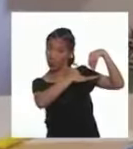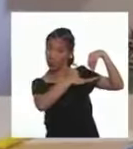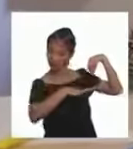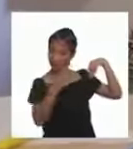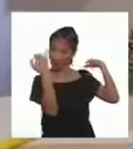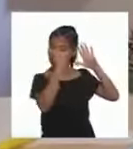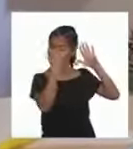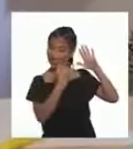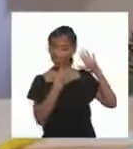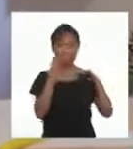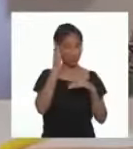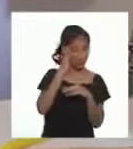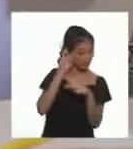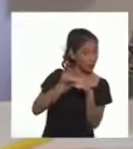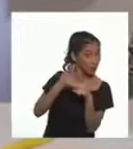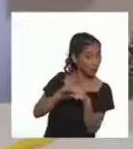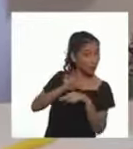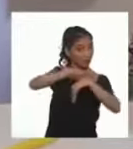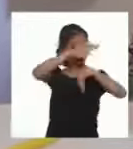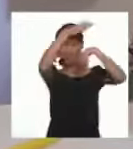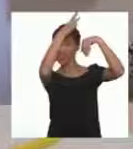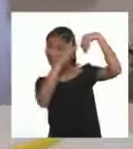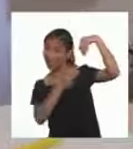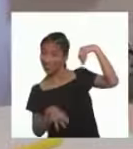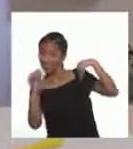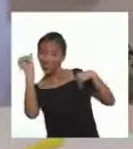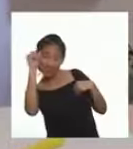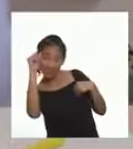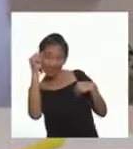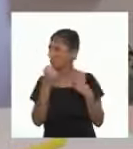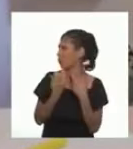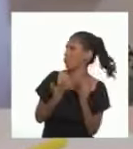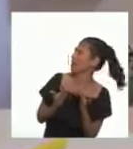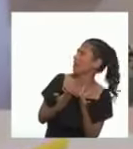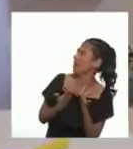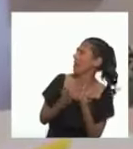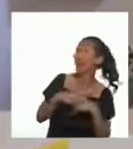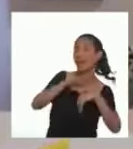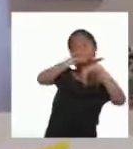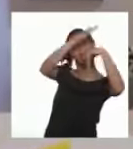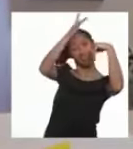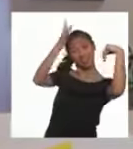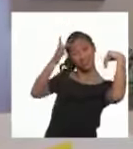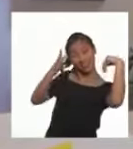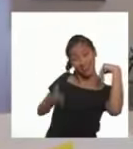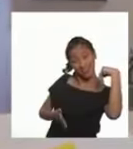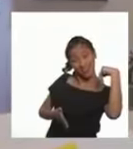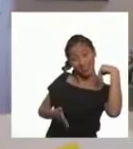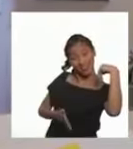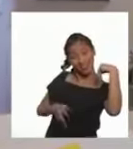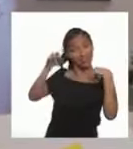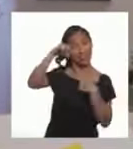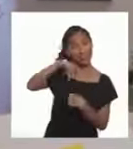¿Y sabes cómo se llama la catarata? ¿Te acuerdas? ¿Cómo era? Catarata.